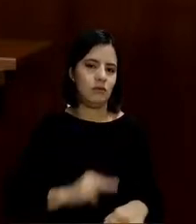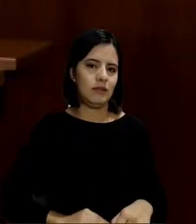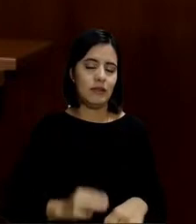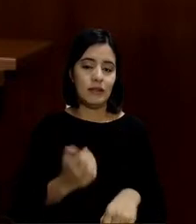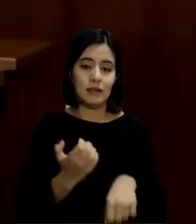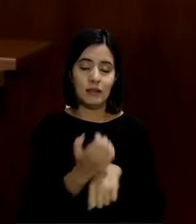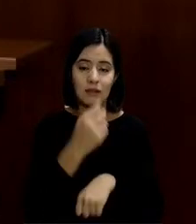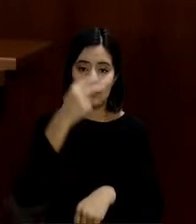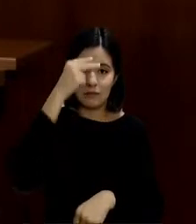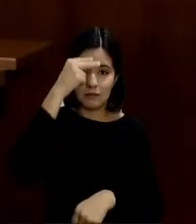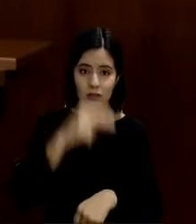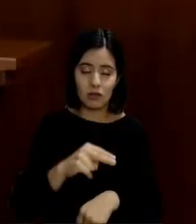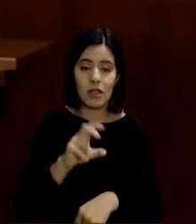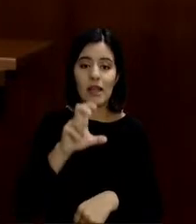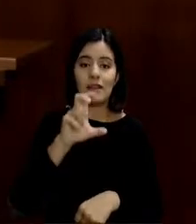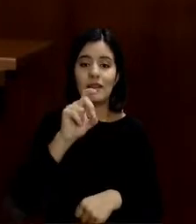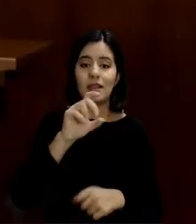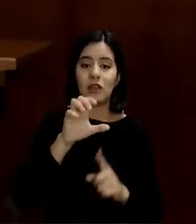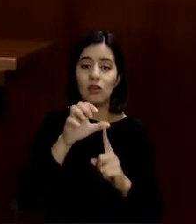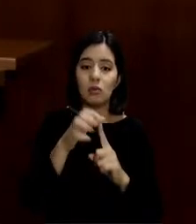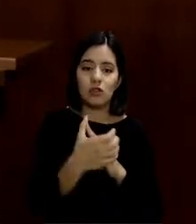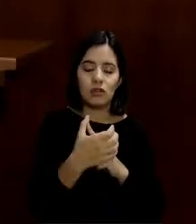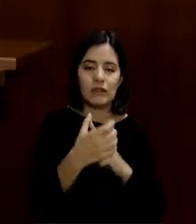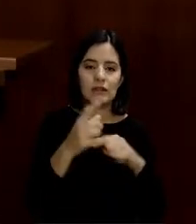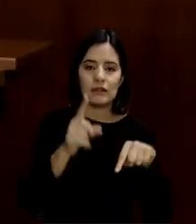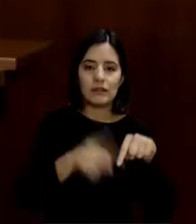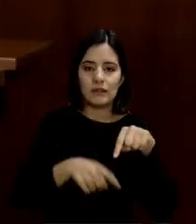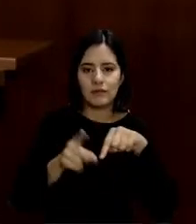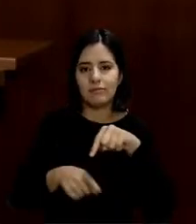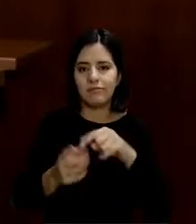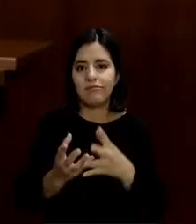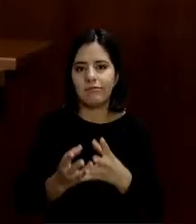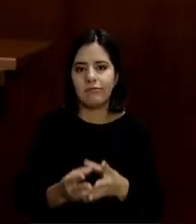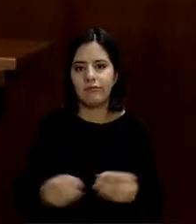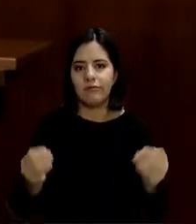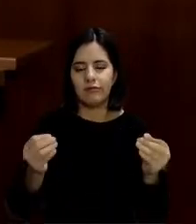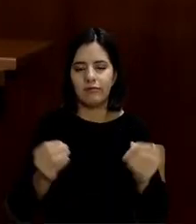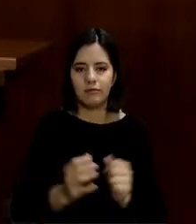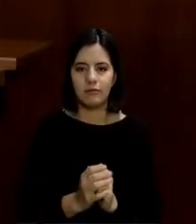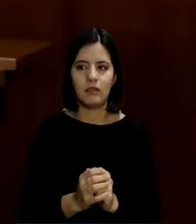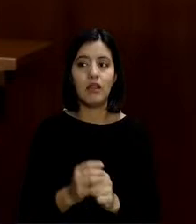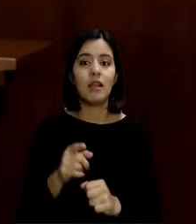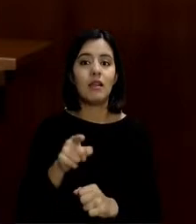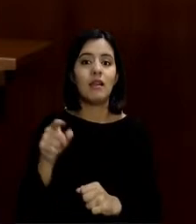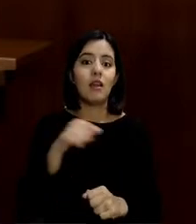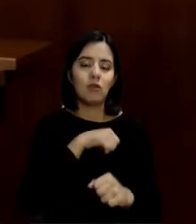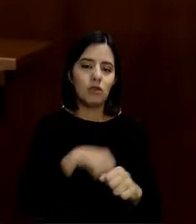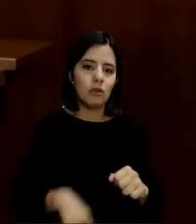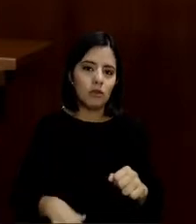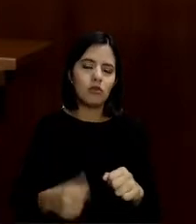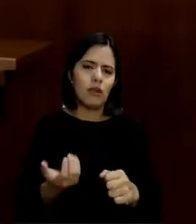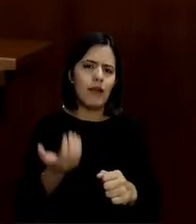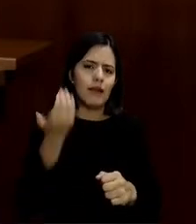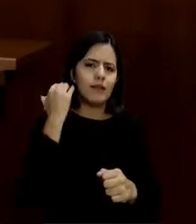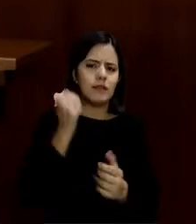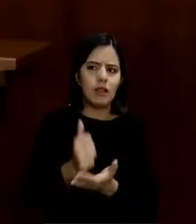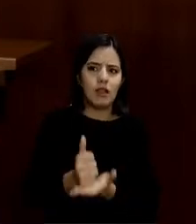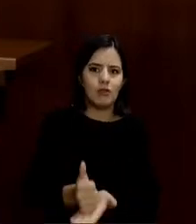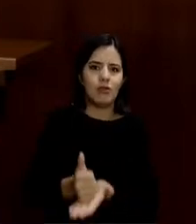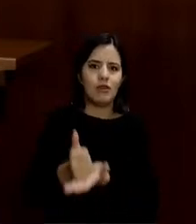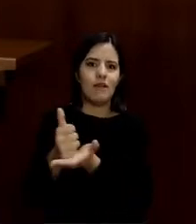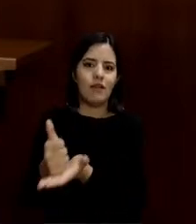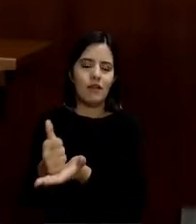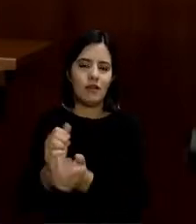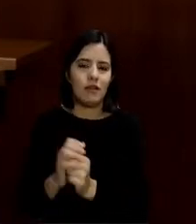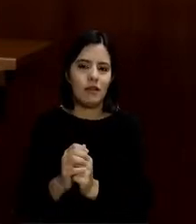de un listado de 30 comisiones permanentes con las que los ayuntamientos podrán contar sin